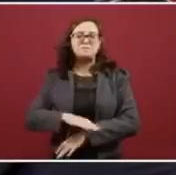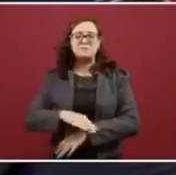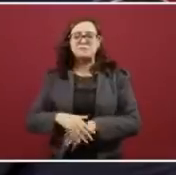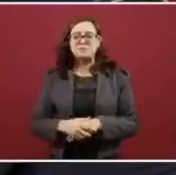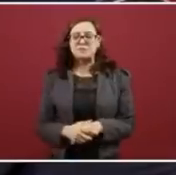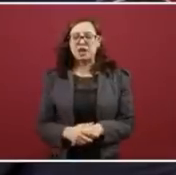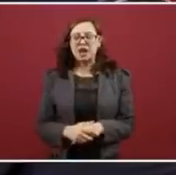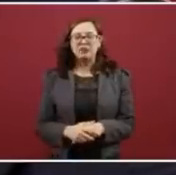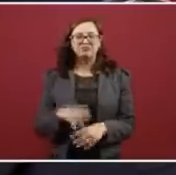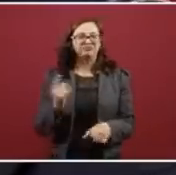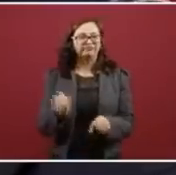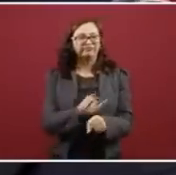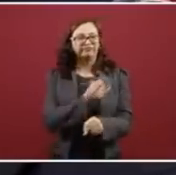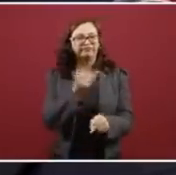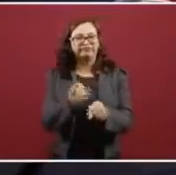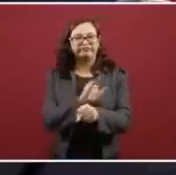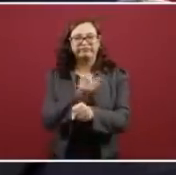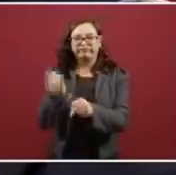las ineficiencias